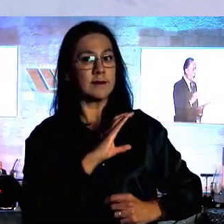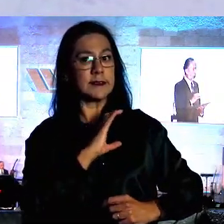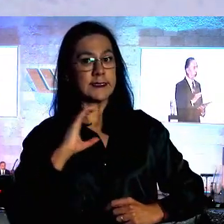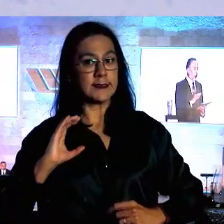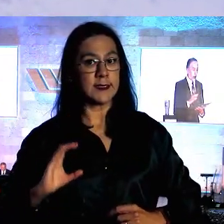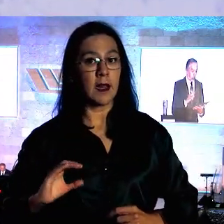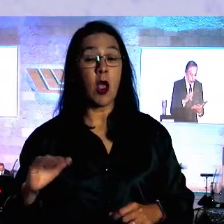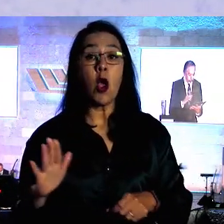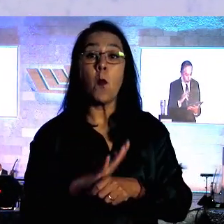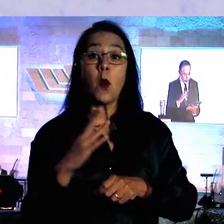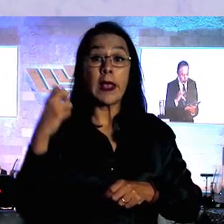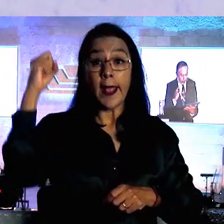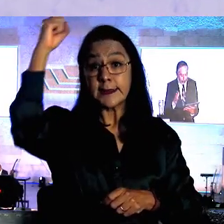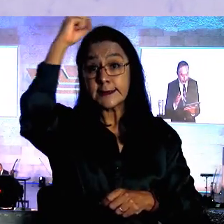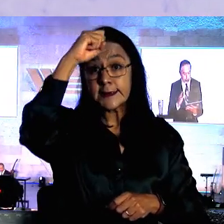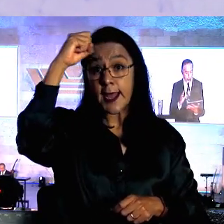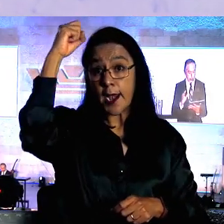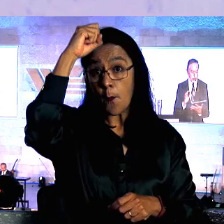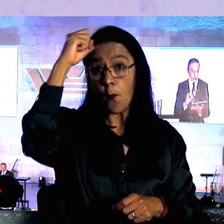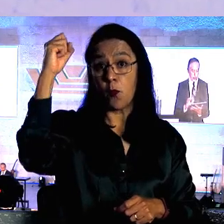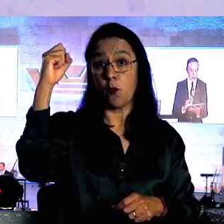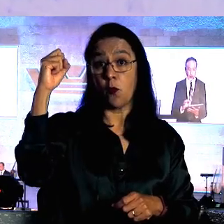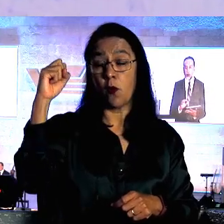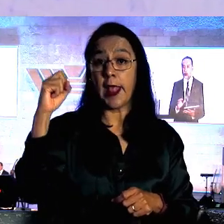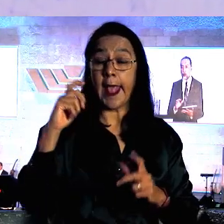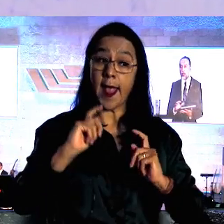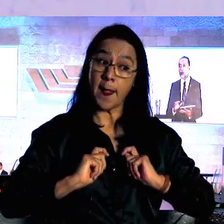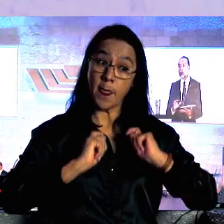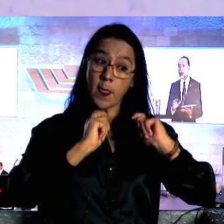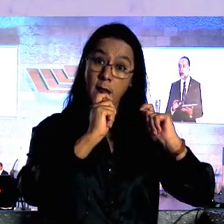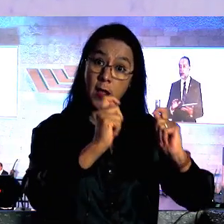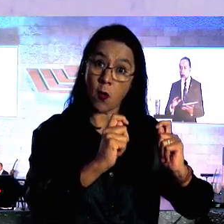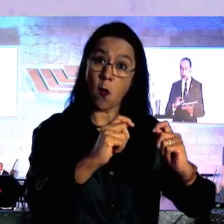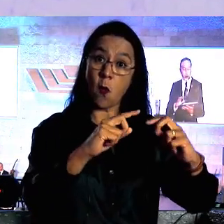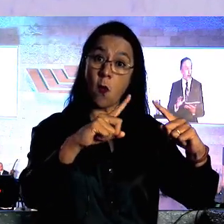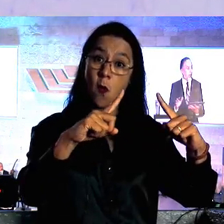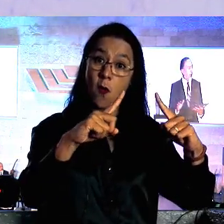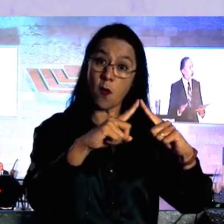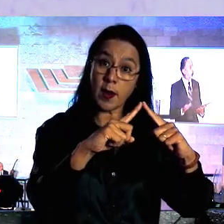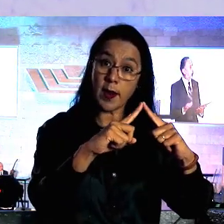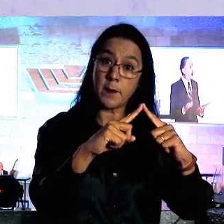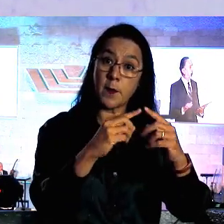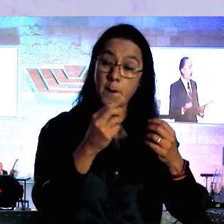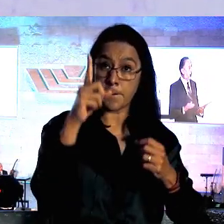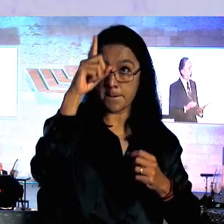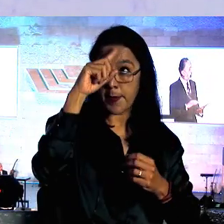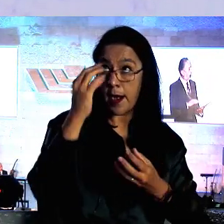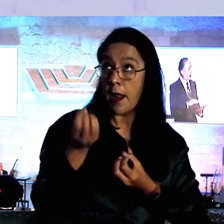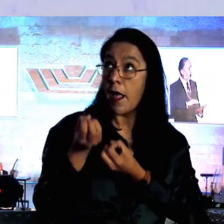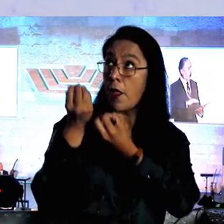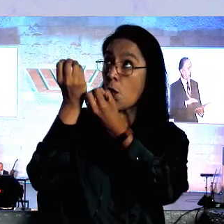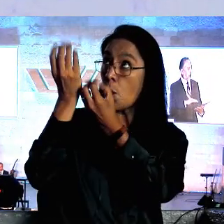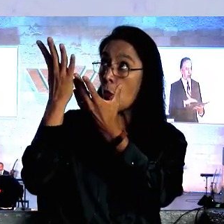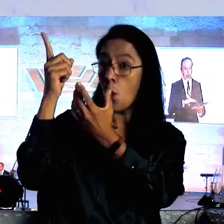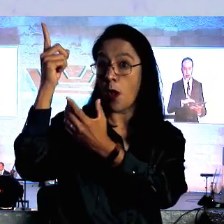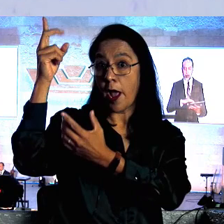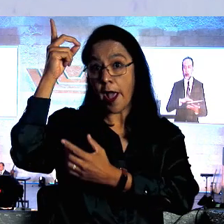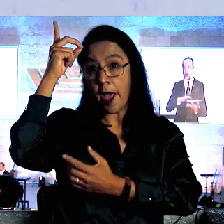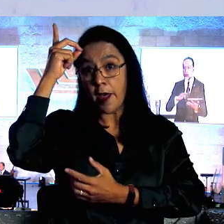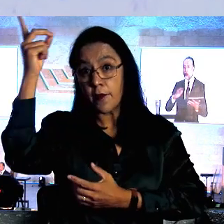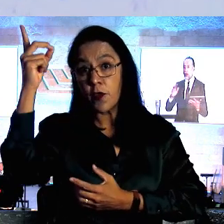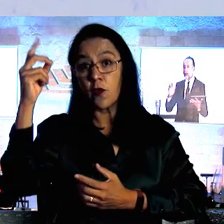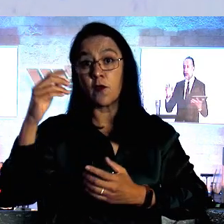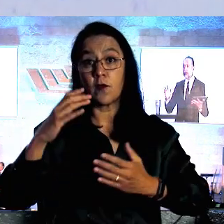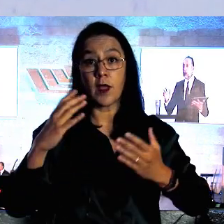Porque Salomón, después de consagrar el templo recién construido y lo había amueblado y hace